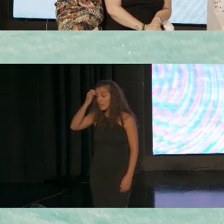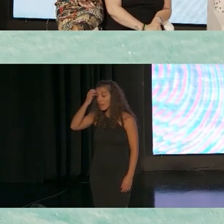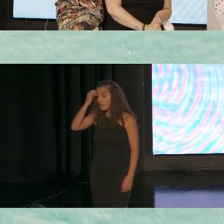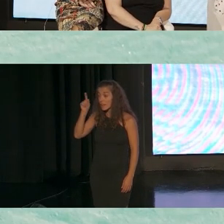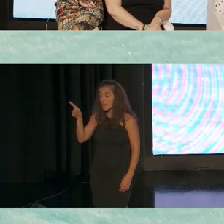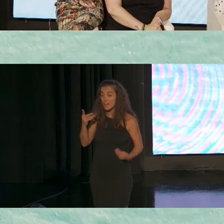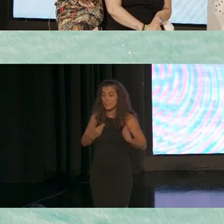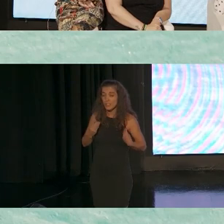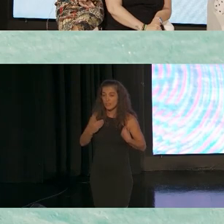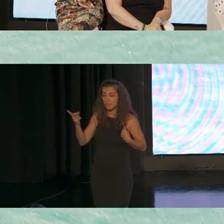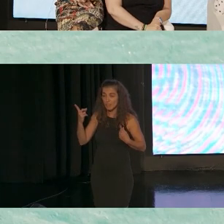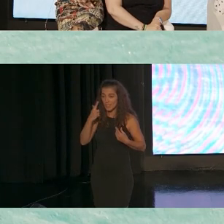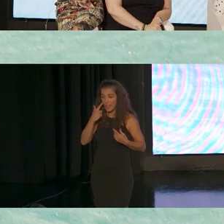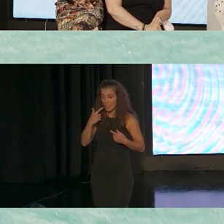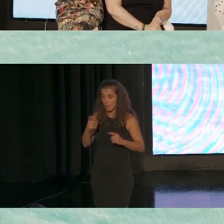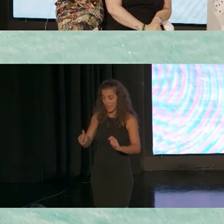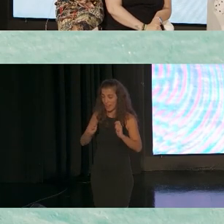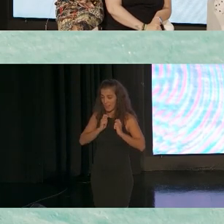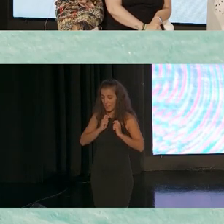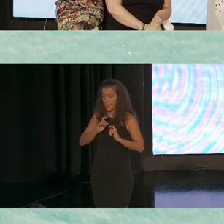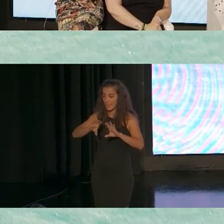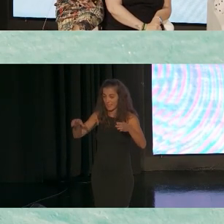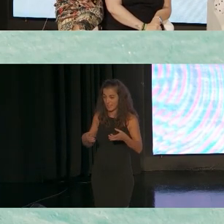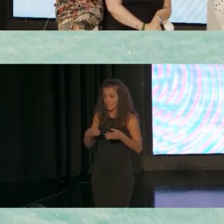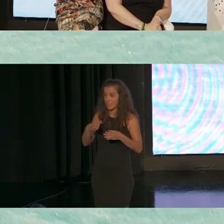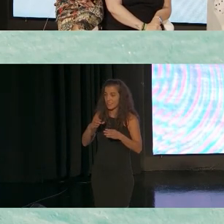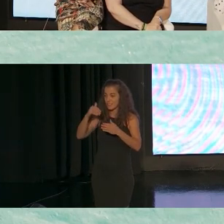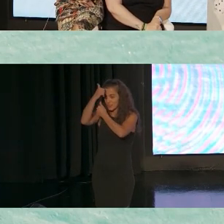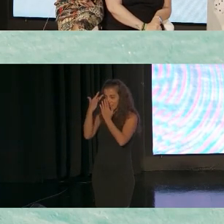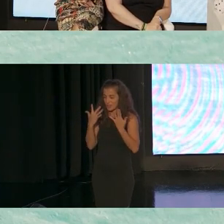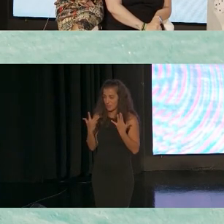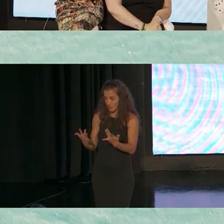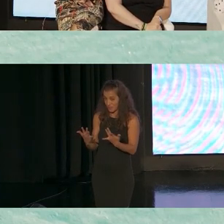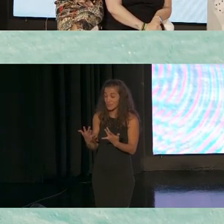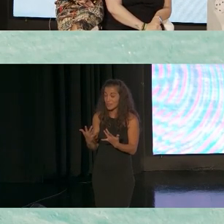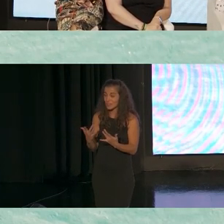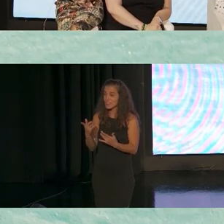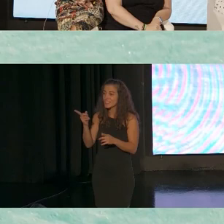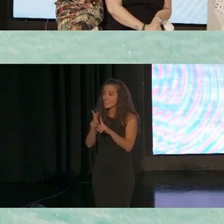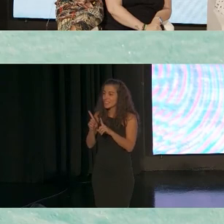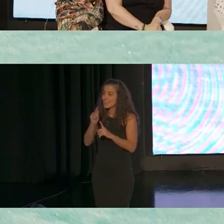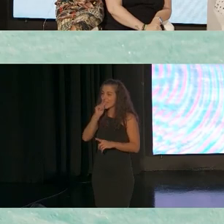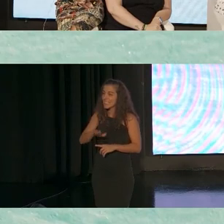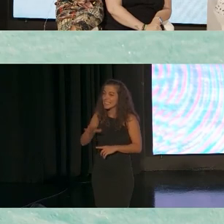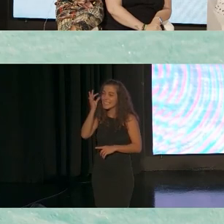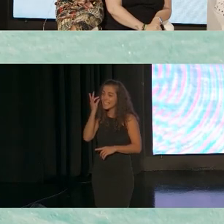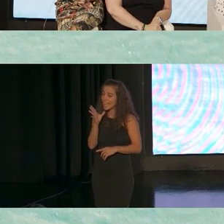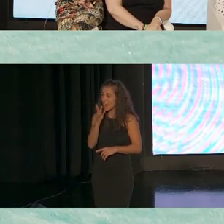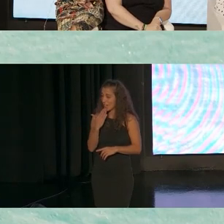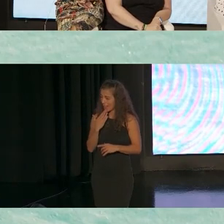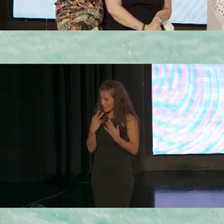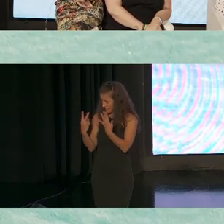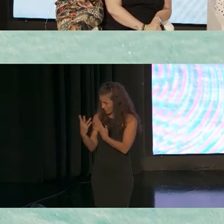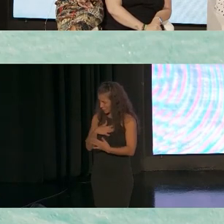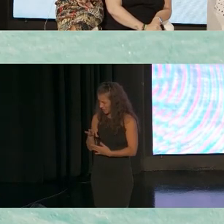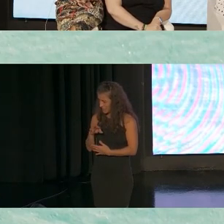conocer al equipo de atención temprana la personita puente para eso fue una niña que tiene hoy ya 7 años puede